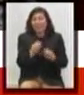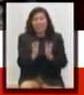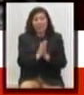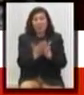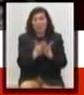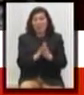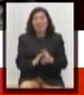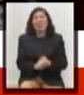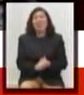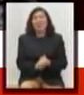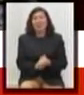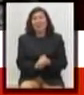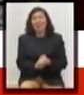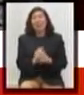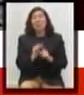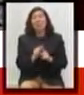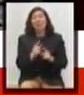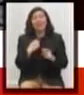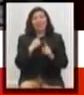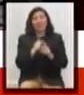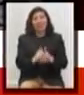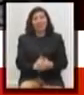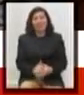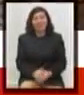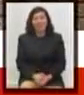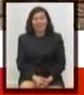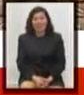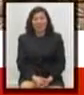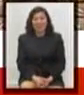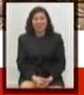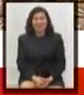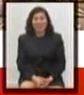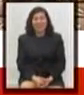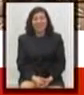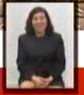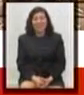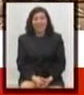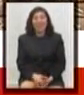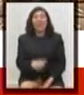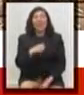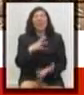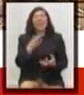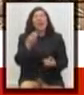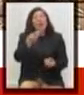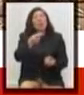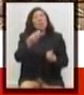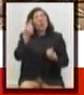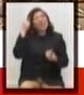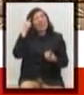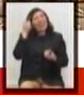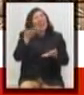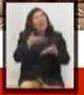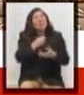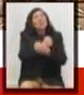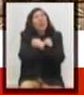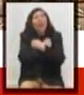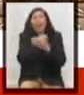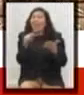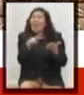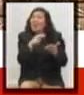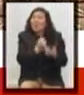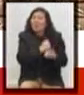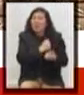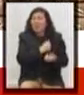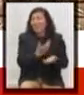libro. ¿Pero por qué me preguntó usted eso? No, es que quería saber cómo es que a usted le nace el amor a la lectura.